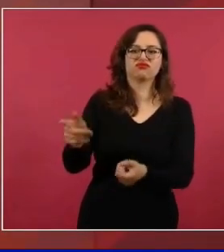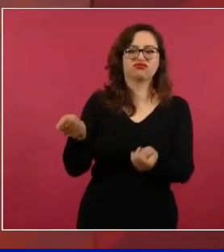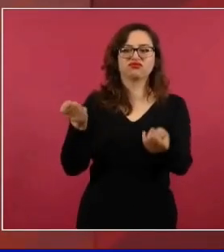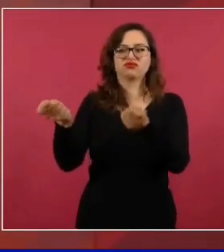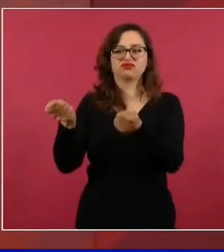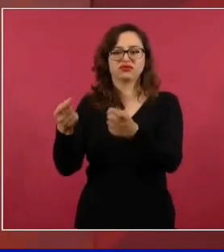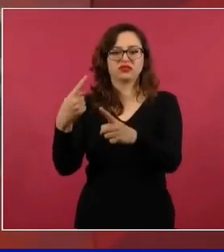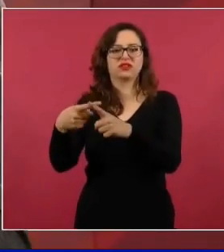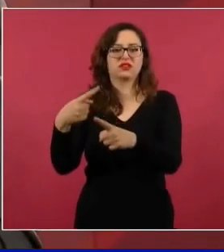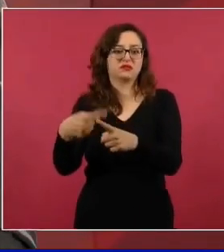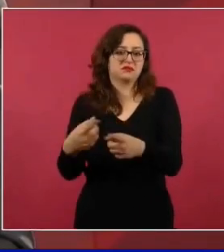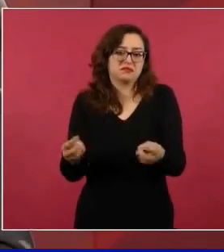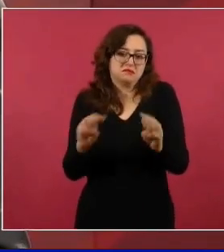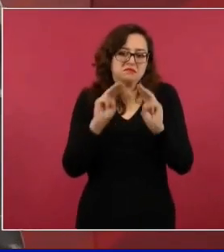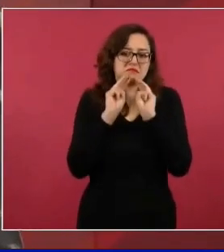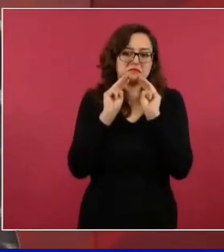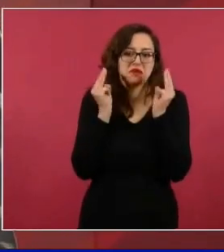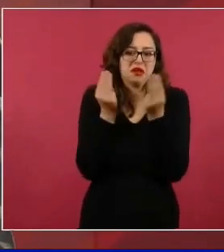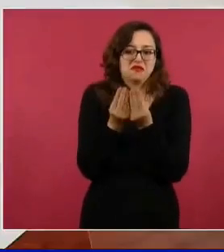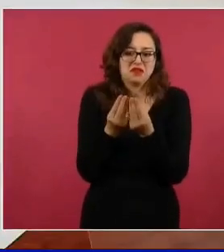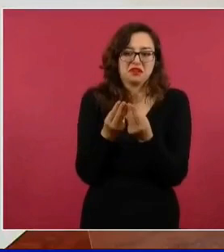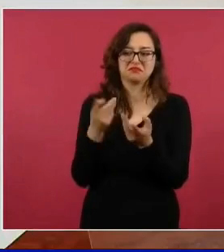la mafia del poder.